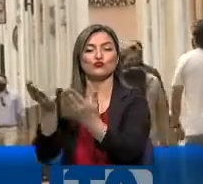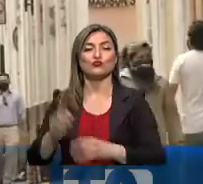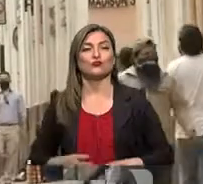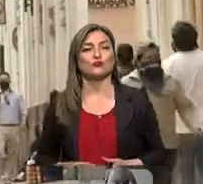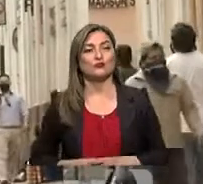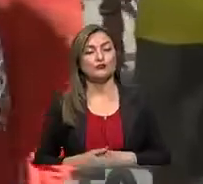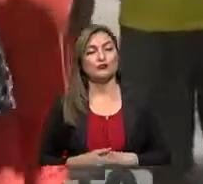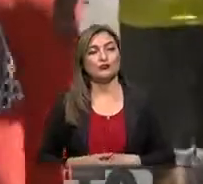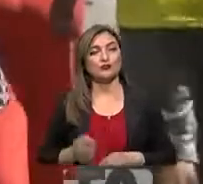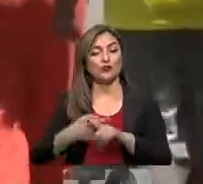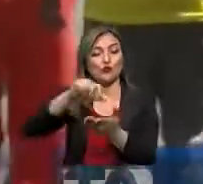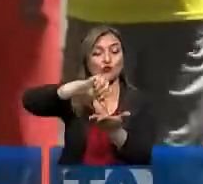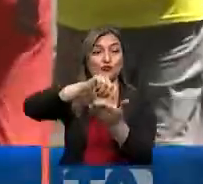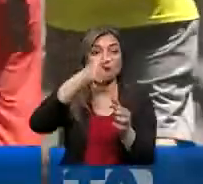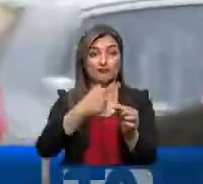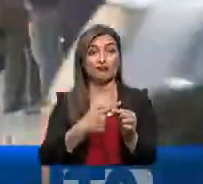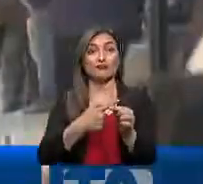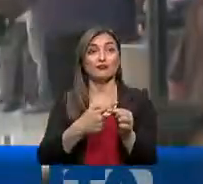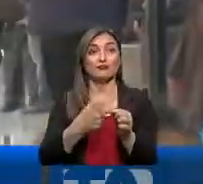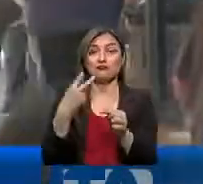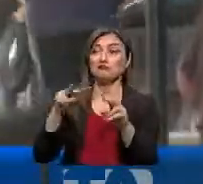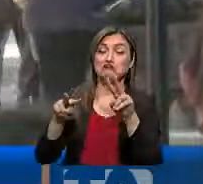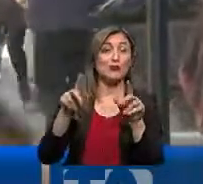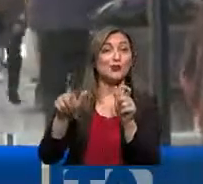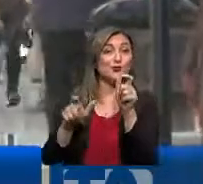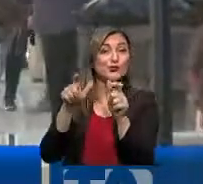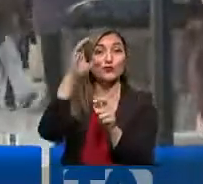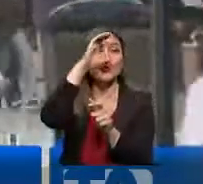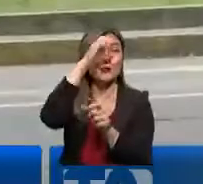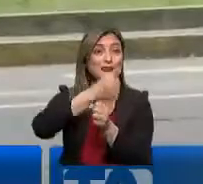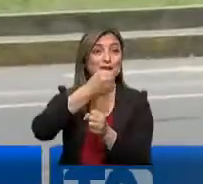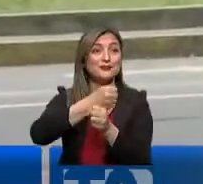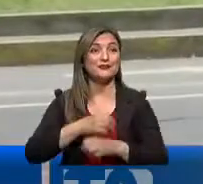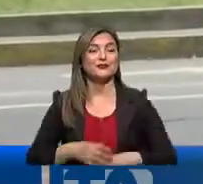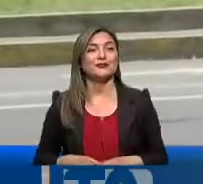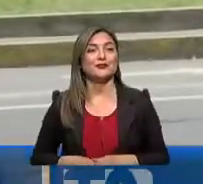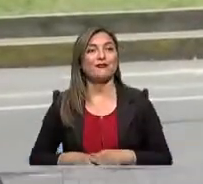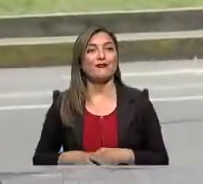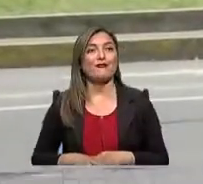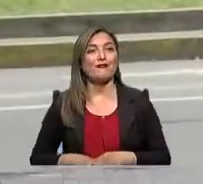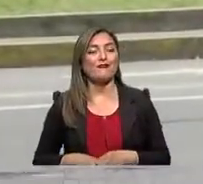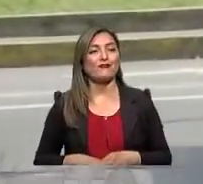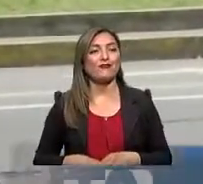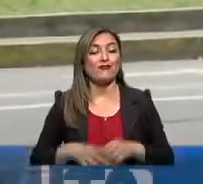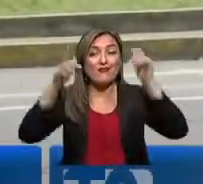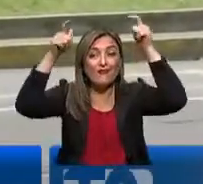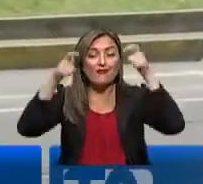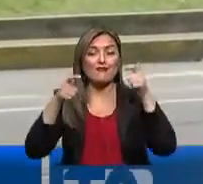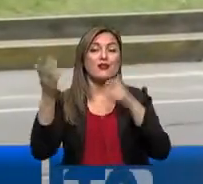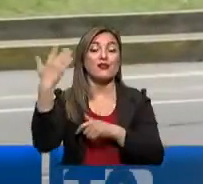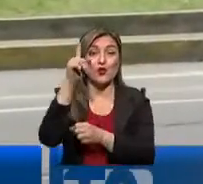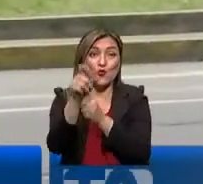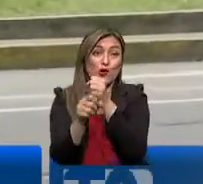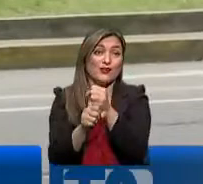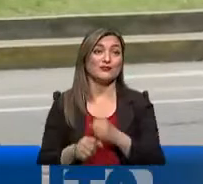Sin embargo, en varias ciudades como Quito, es común ver a ciudadanos en busca de empleo. Pero yo soy recién graduada hace un